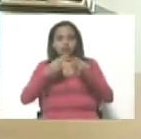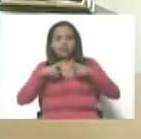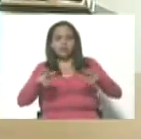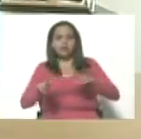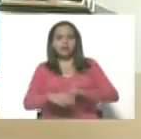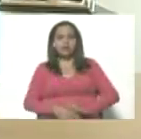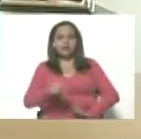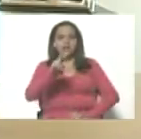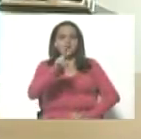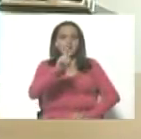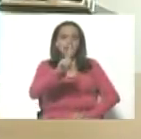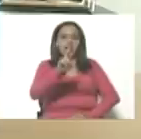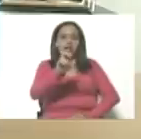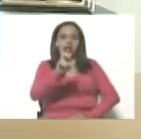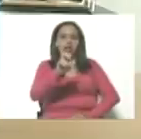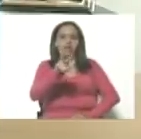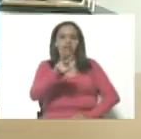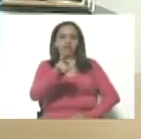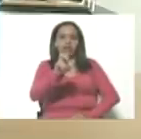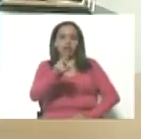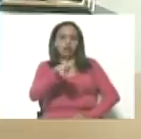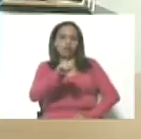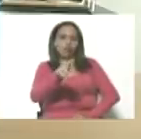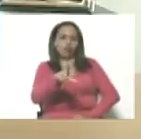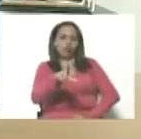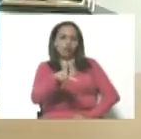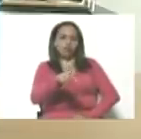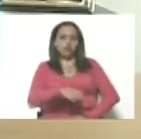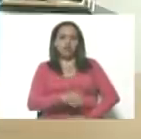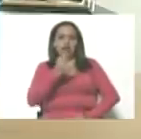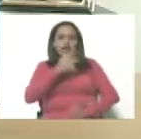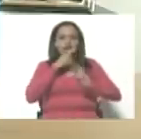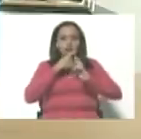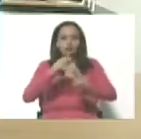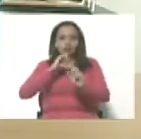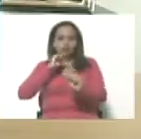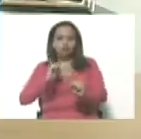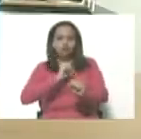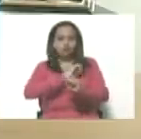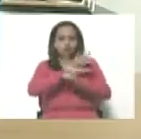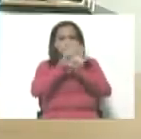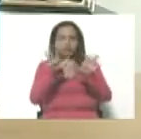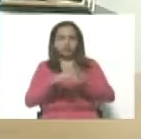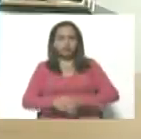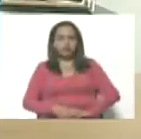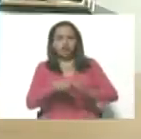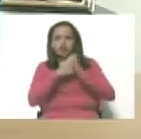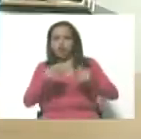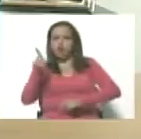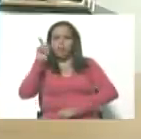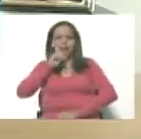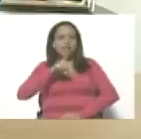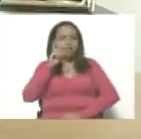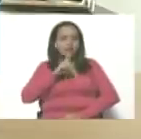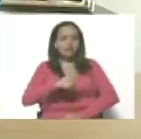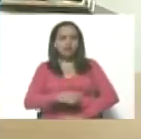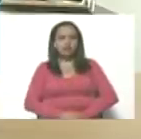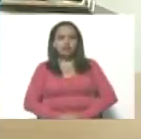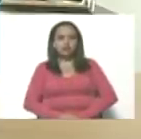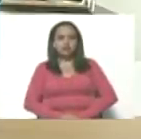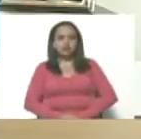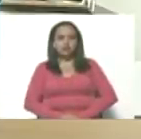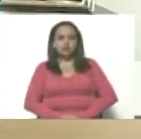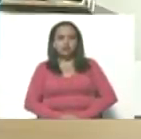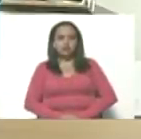Reverol, han respondido contundentemente las infamias, las mentiras,